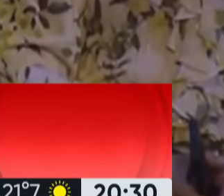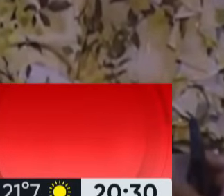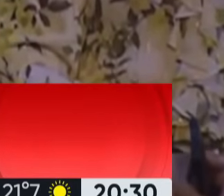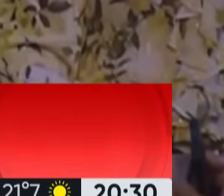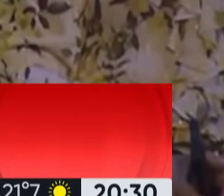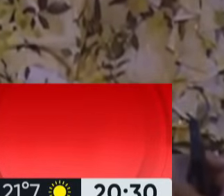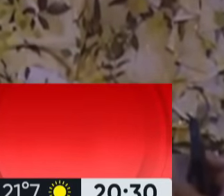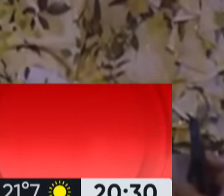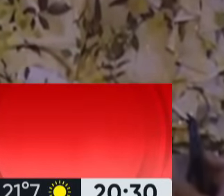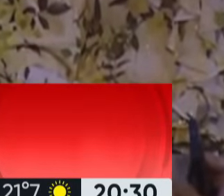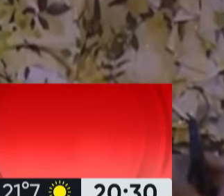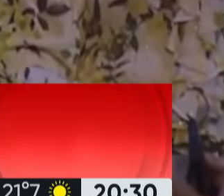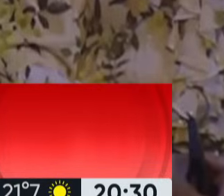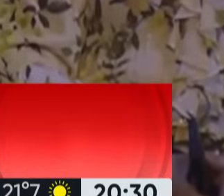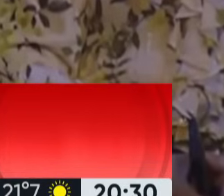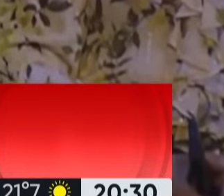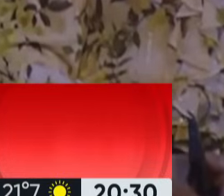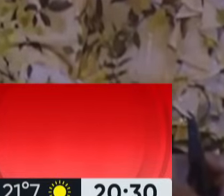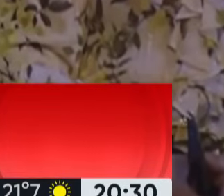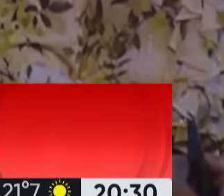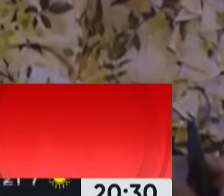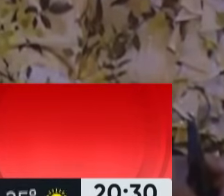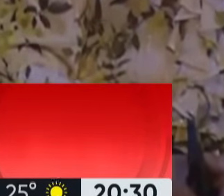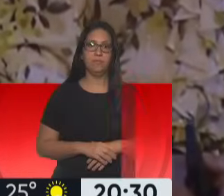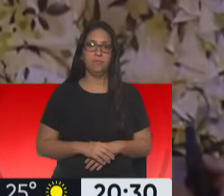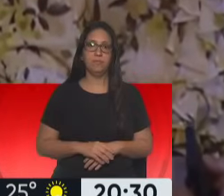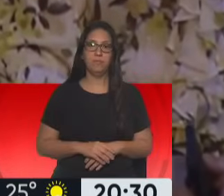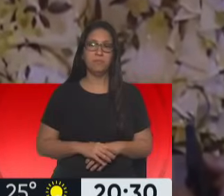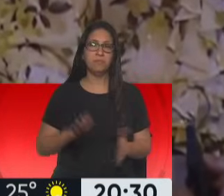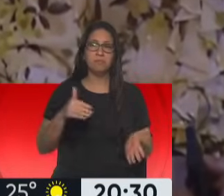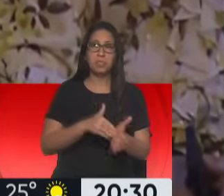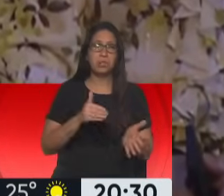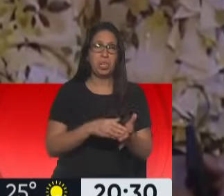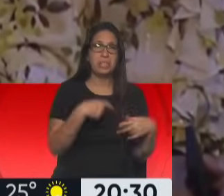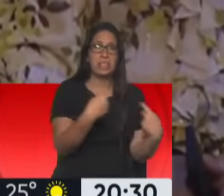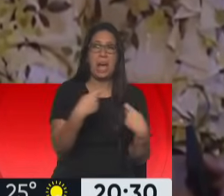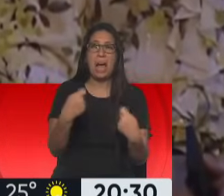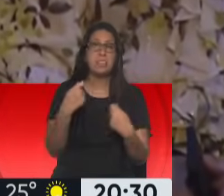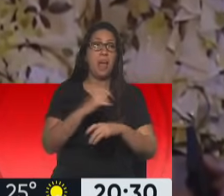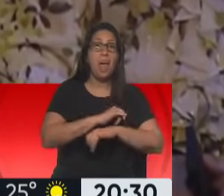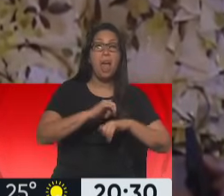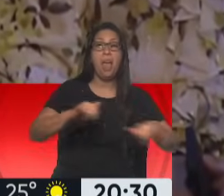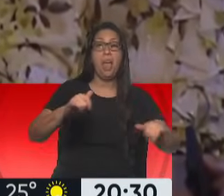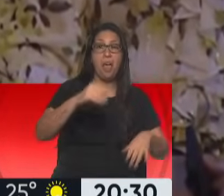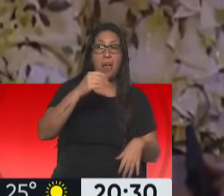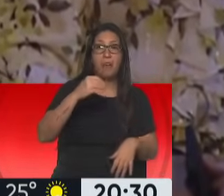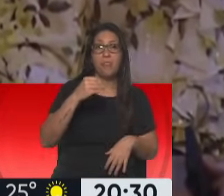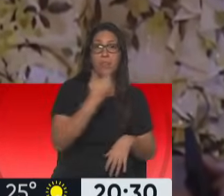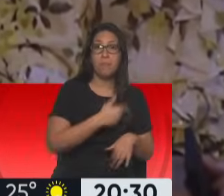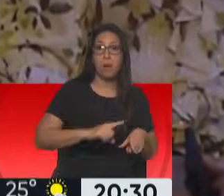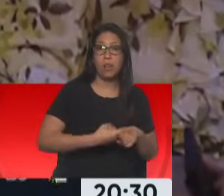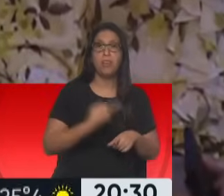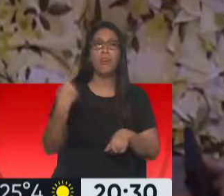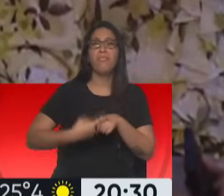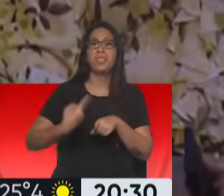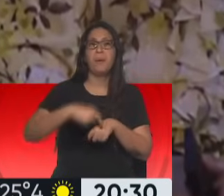Gasta billones en políticas de género, gasta miles de millones en pauta oficial, gasta cientos de millones en festivales